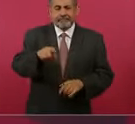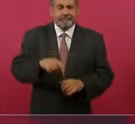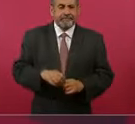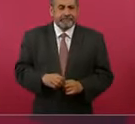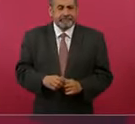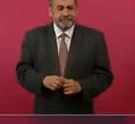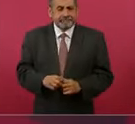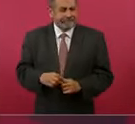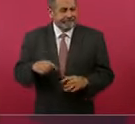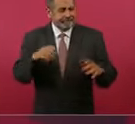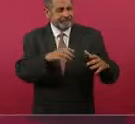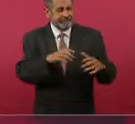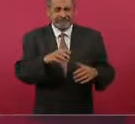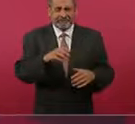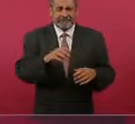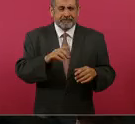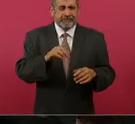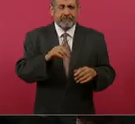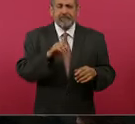el Consejo del INE